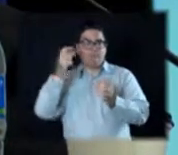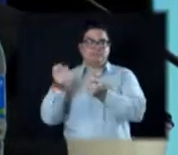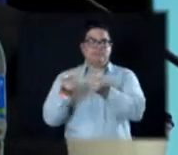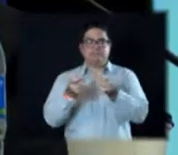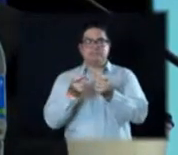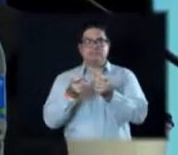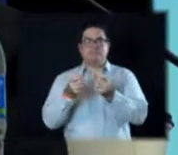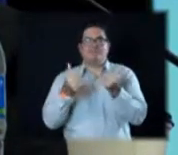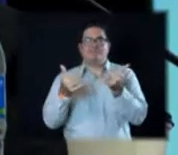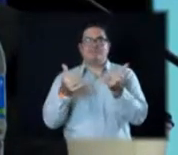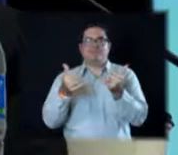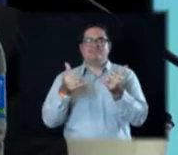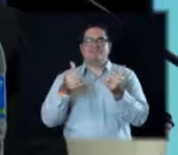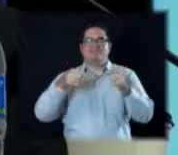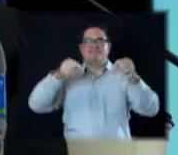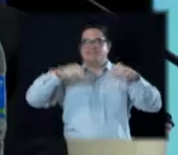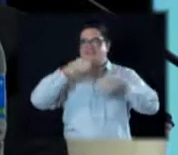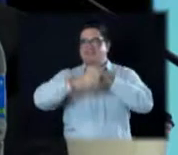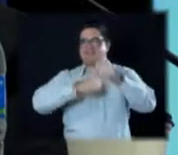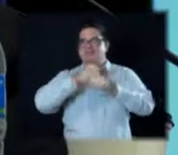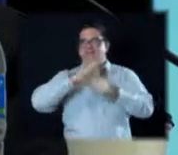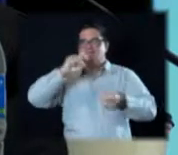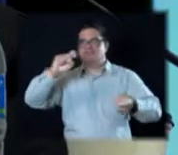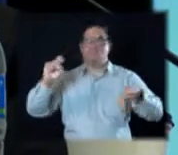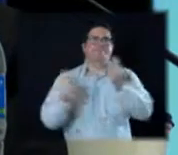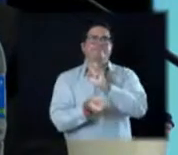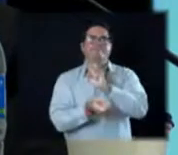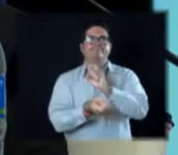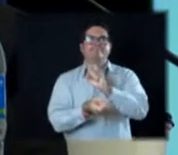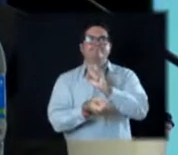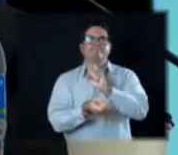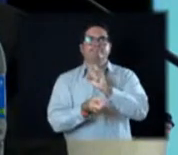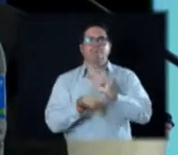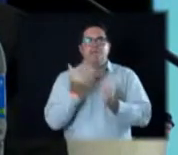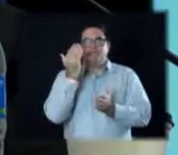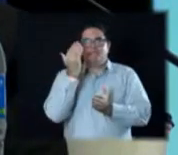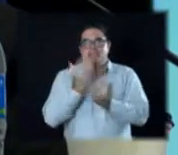año. Hubo prácticas donde tenían